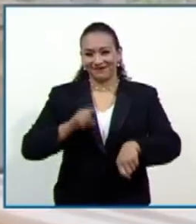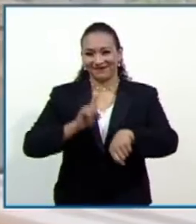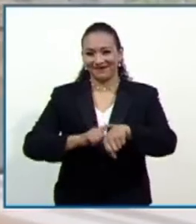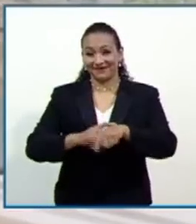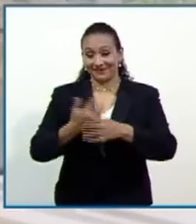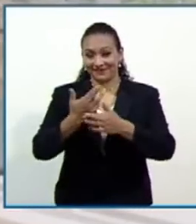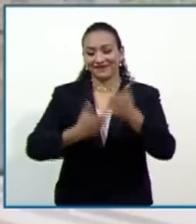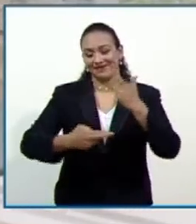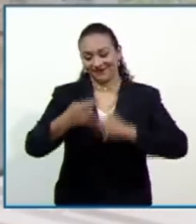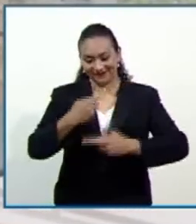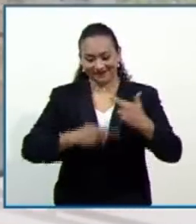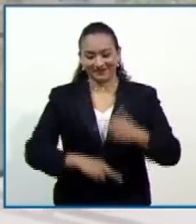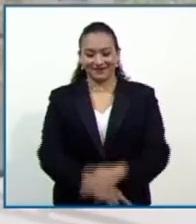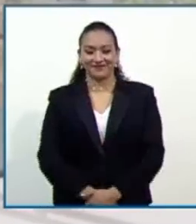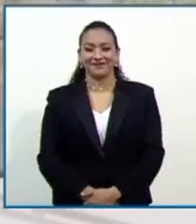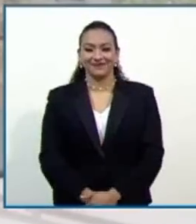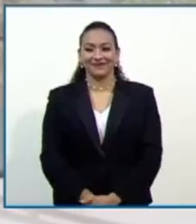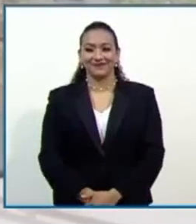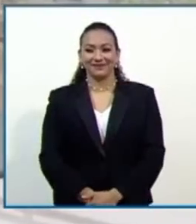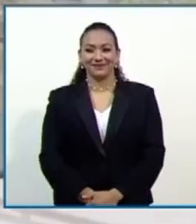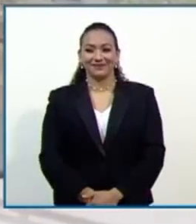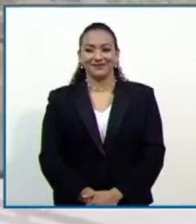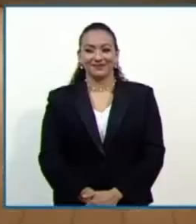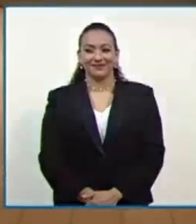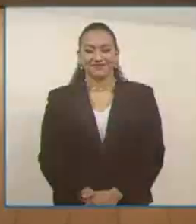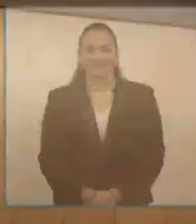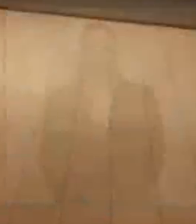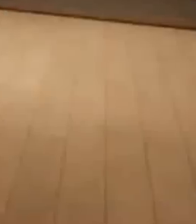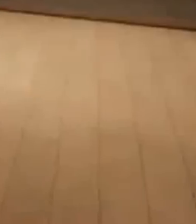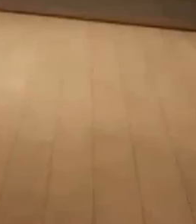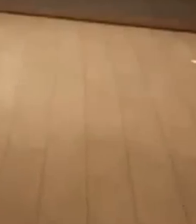Hacemos una nueva pausa y continuamos con más información.